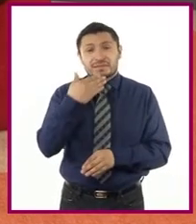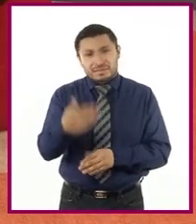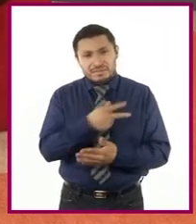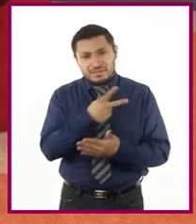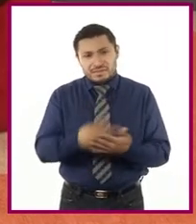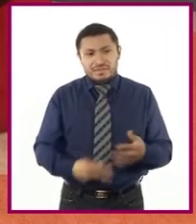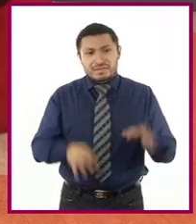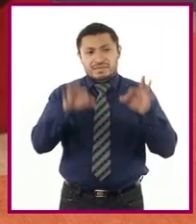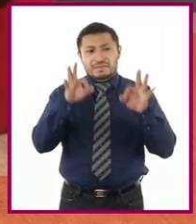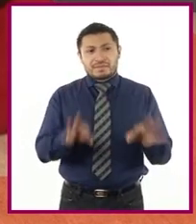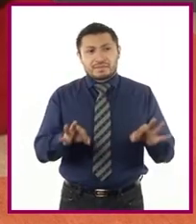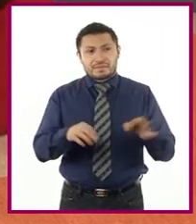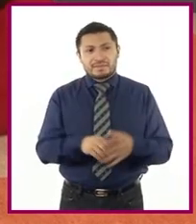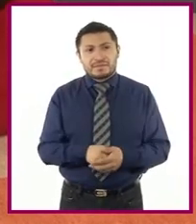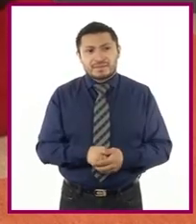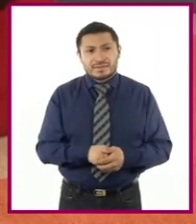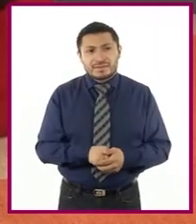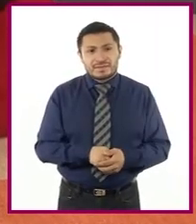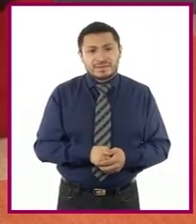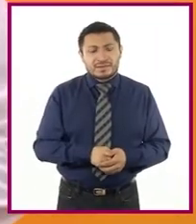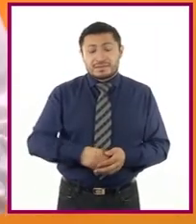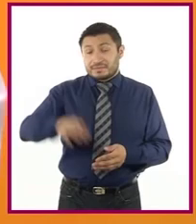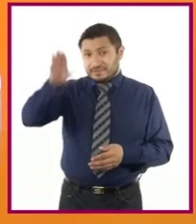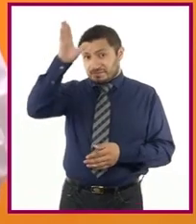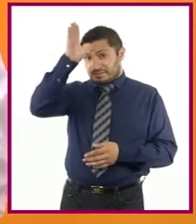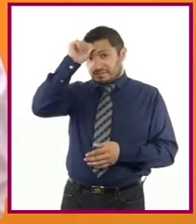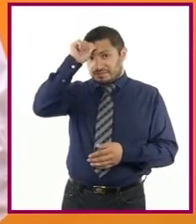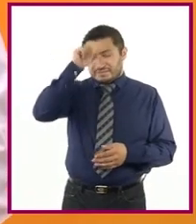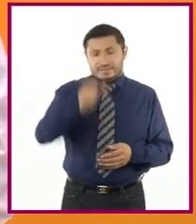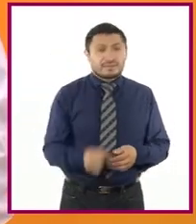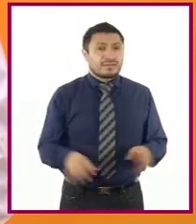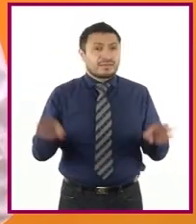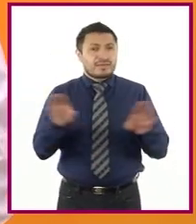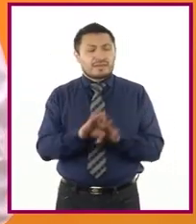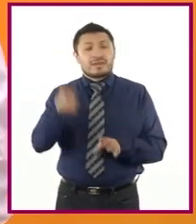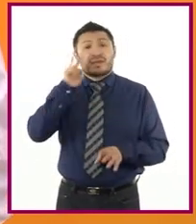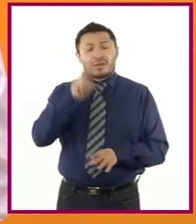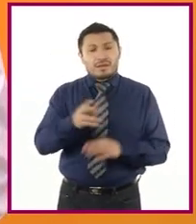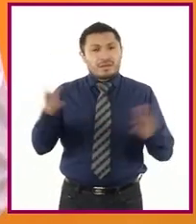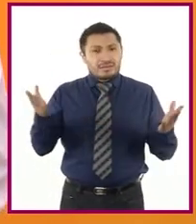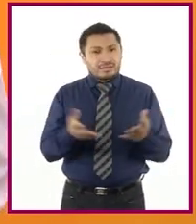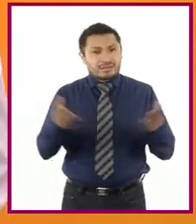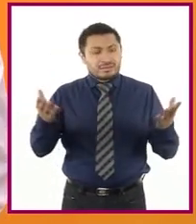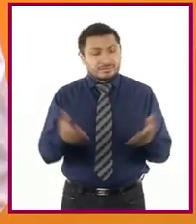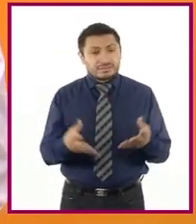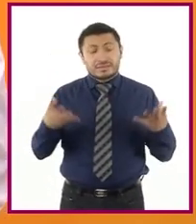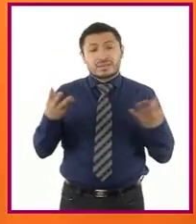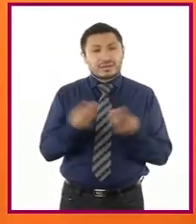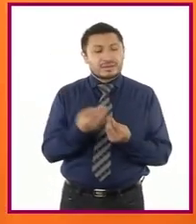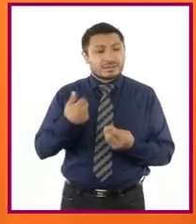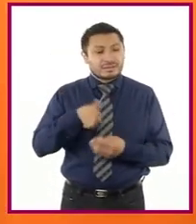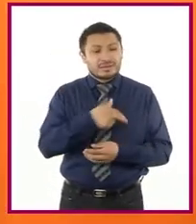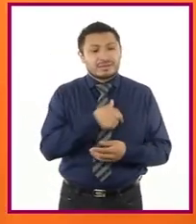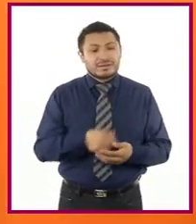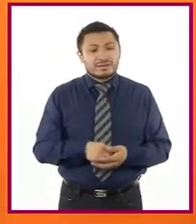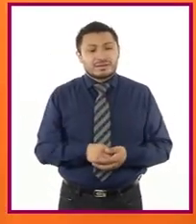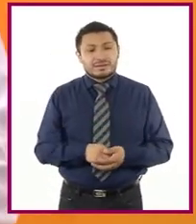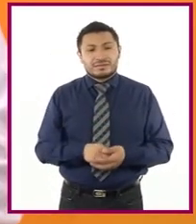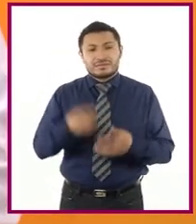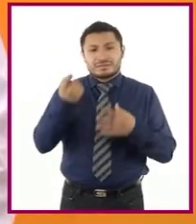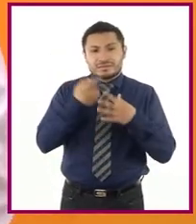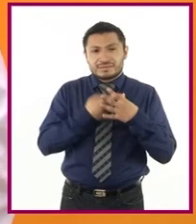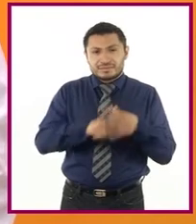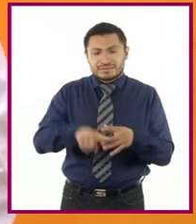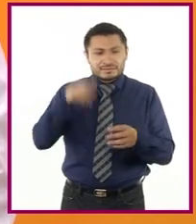problema. De acuerdo. ¿Qué les parece si hacen el cursograma con nosotras? Empecemos